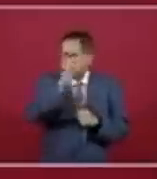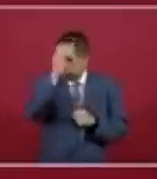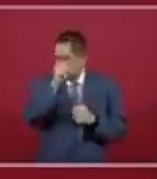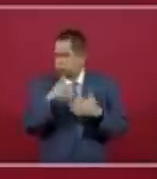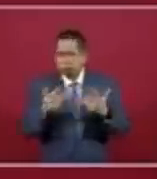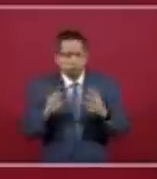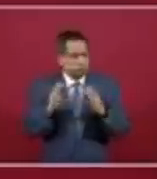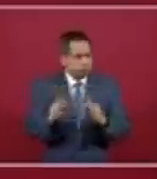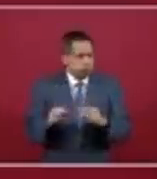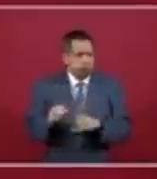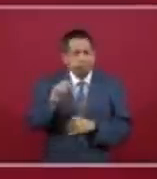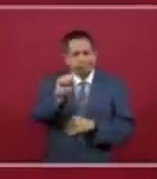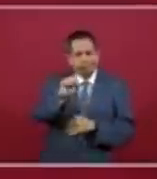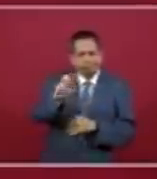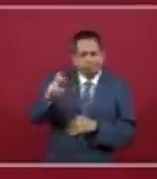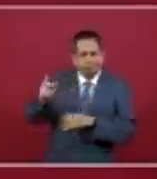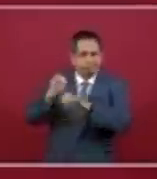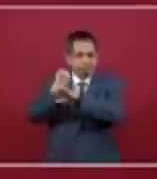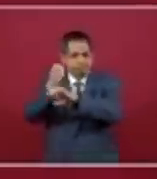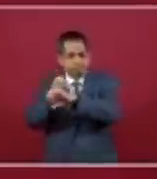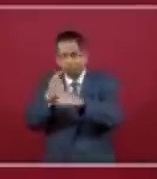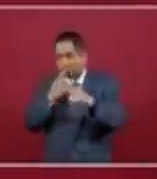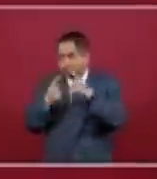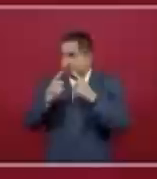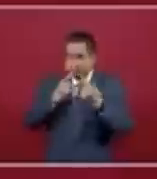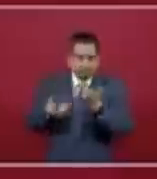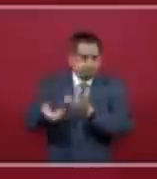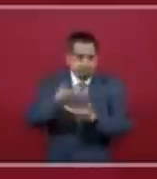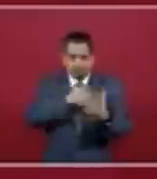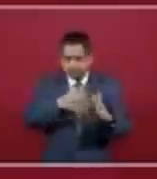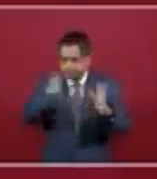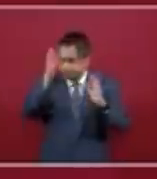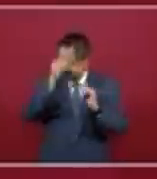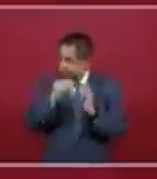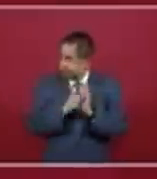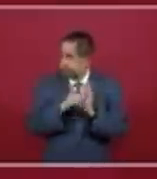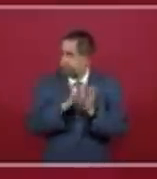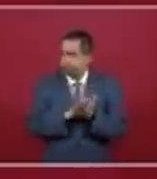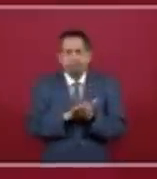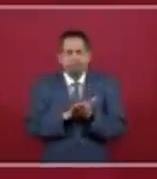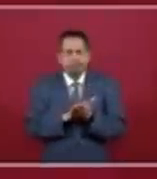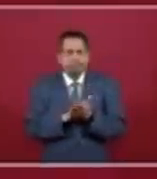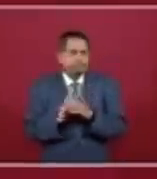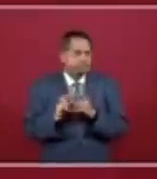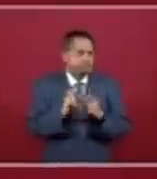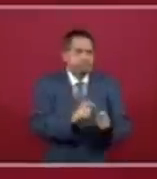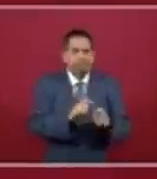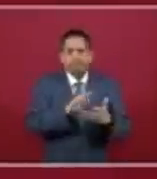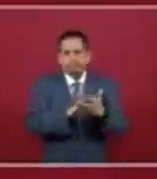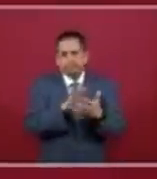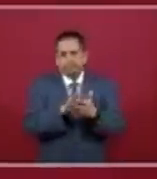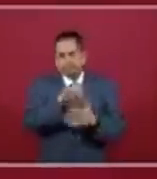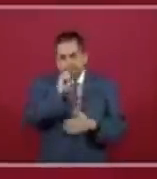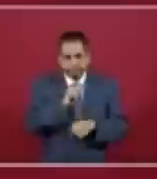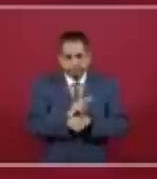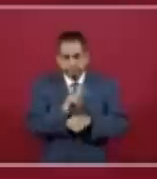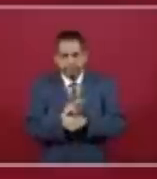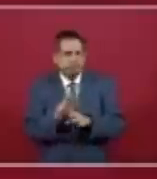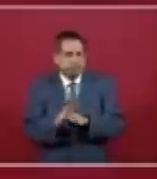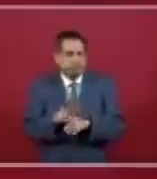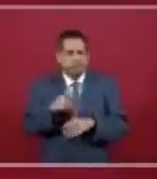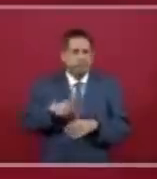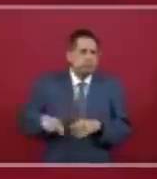de Seguridad Pública de los estados y en el sistema penitenciario darles también seguimiento,